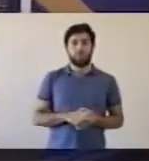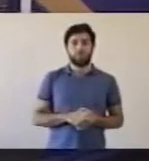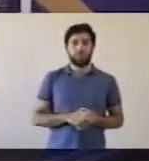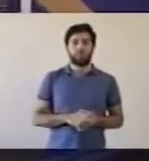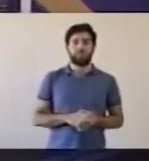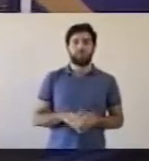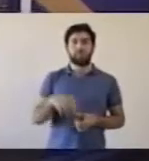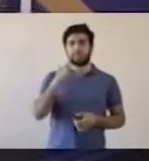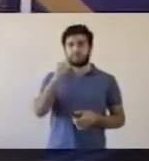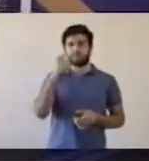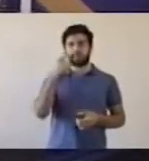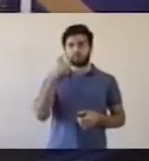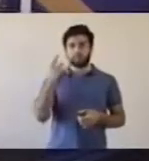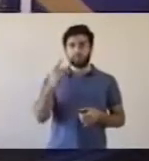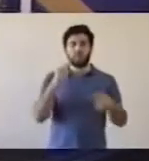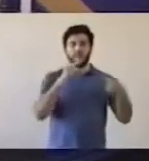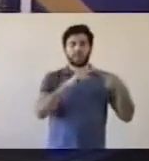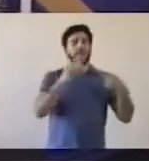Gallina.